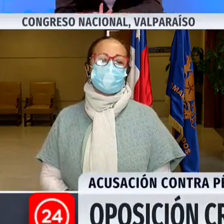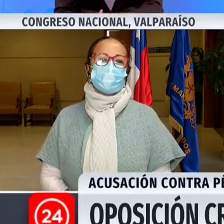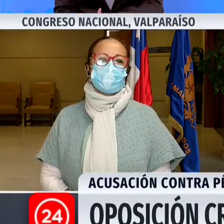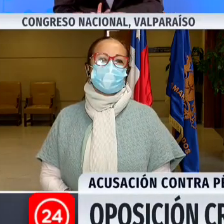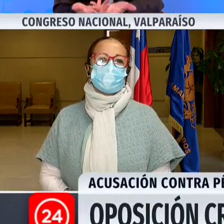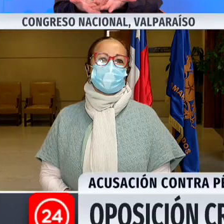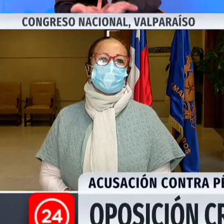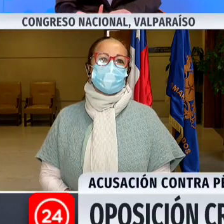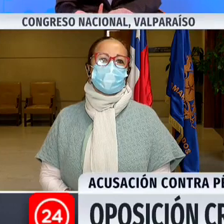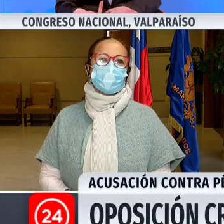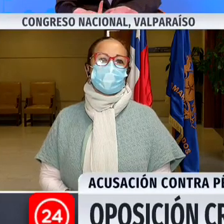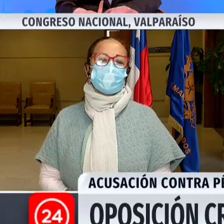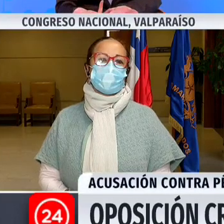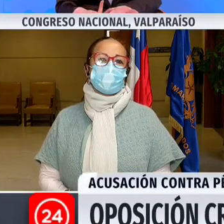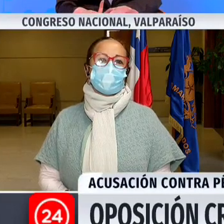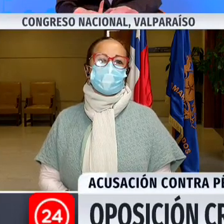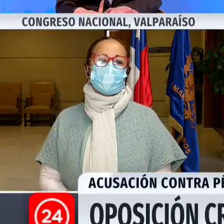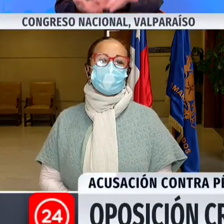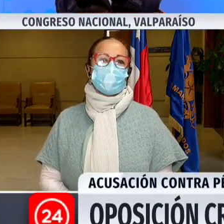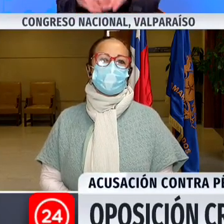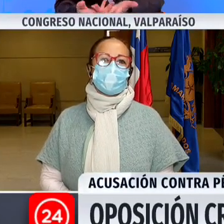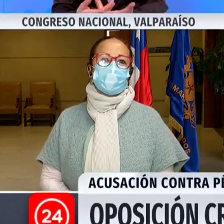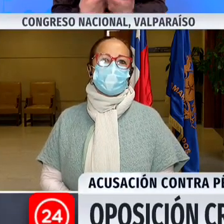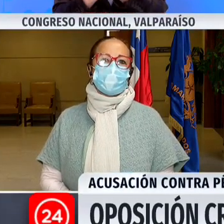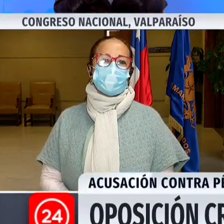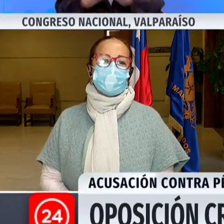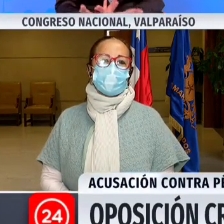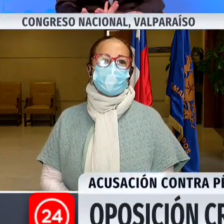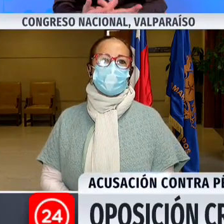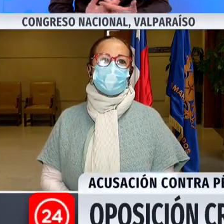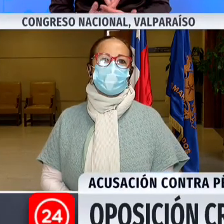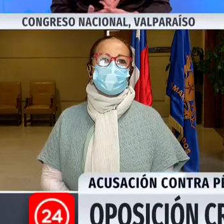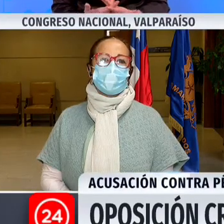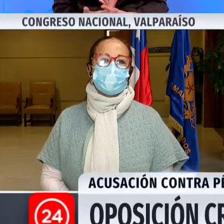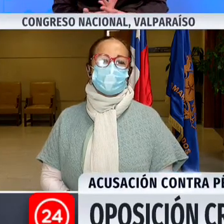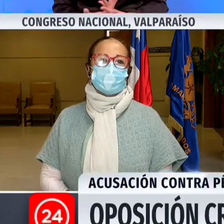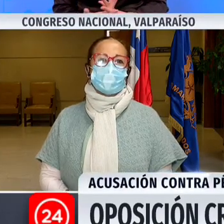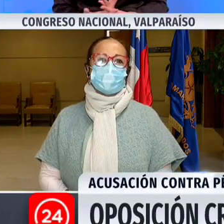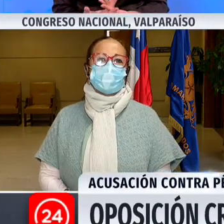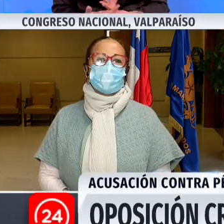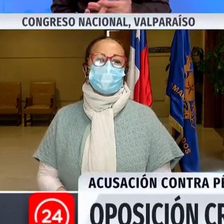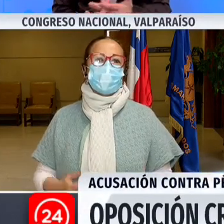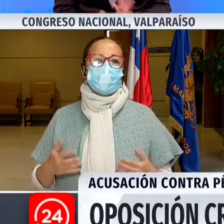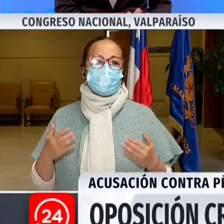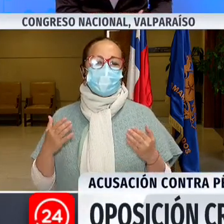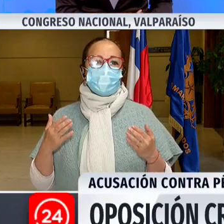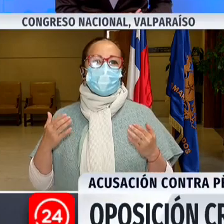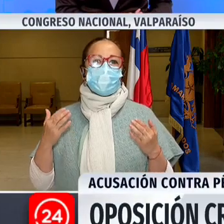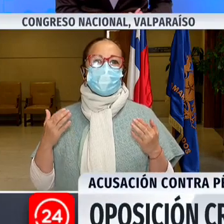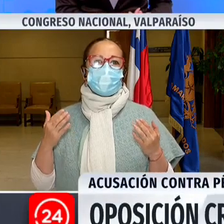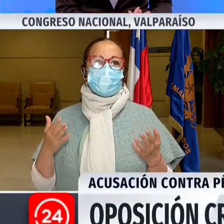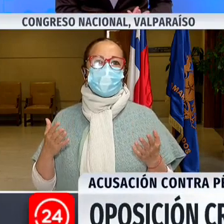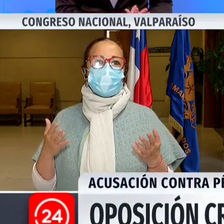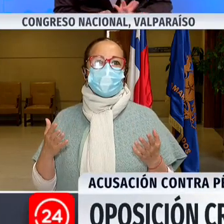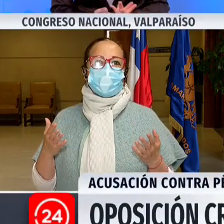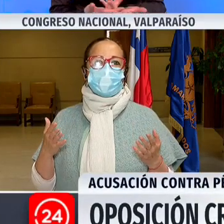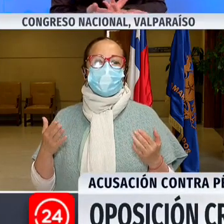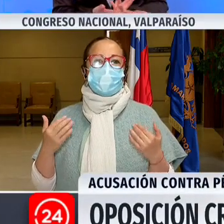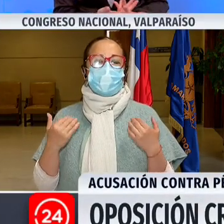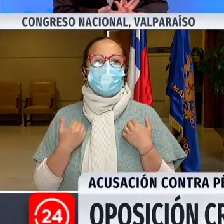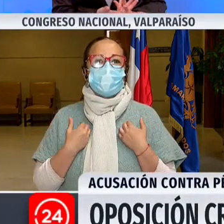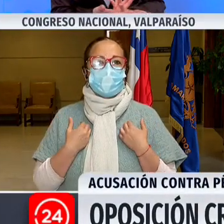le corresponde, por ejemplo, instruir un sumario, una investigación, apartar un funcionario. Eso no lo puede hacer directamente el